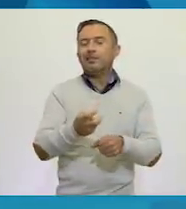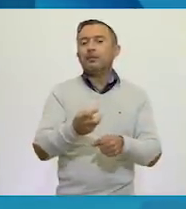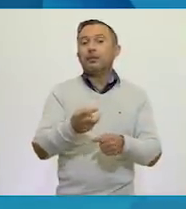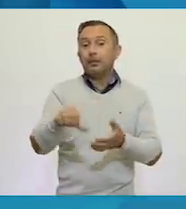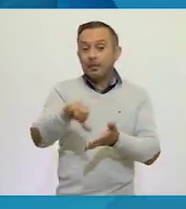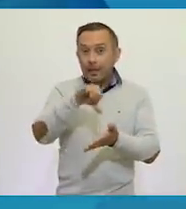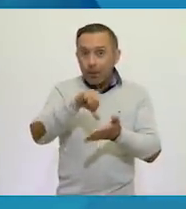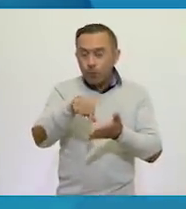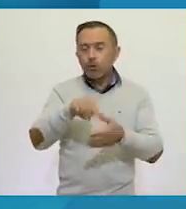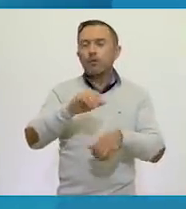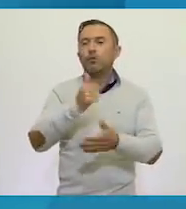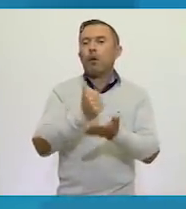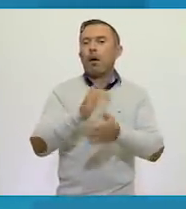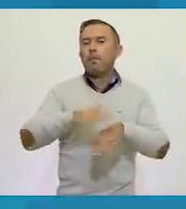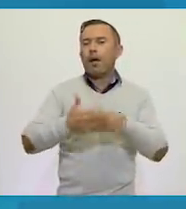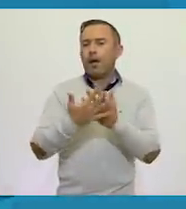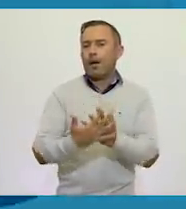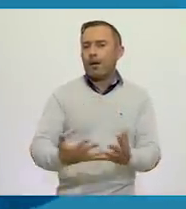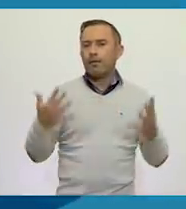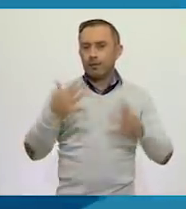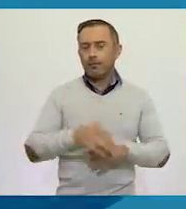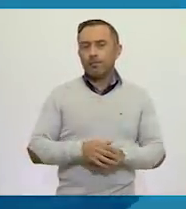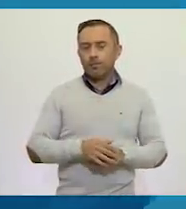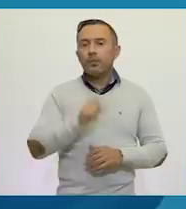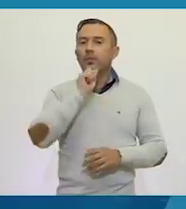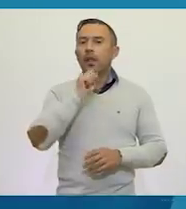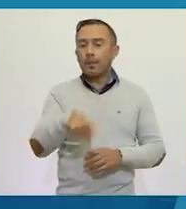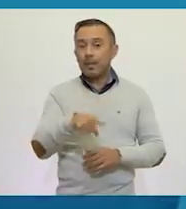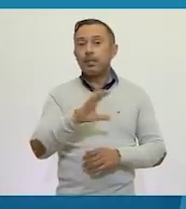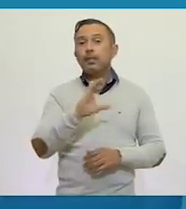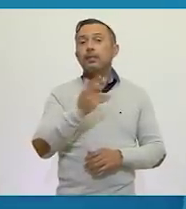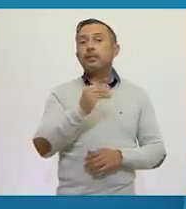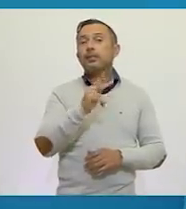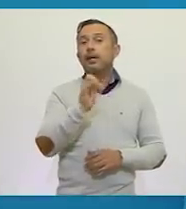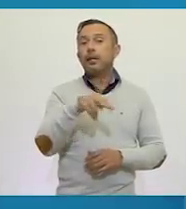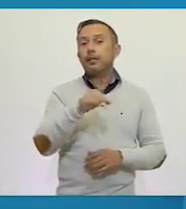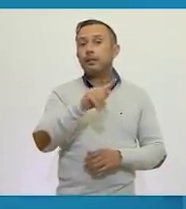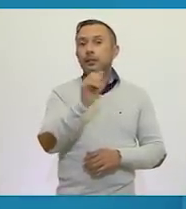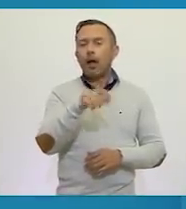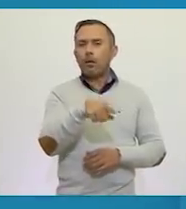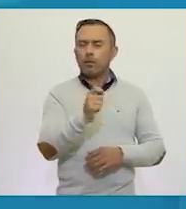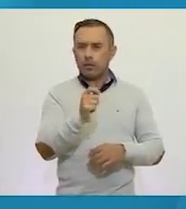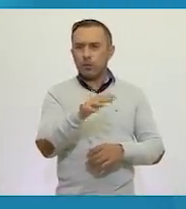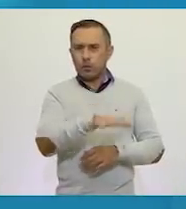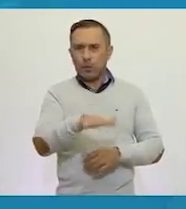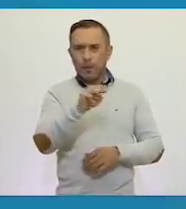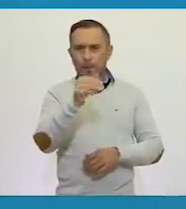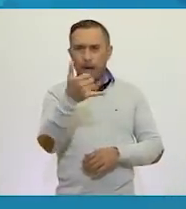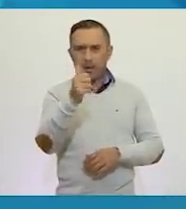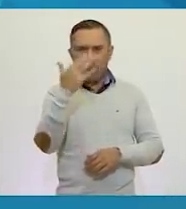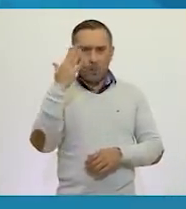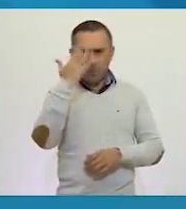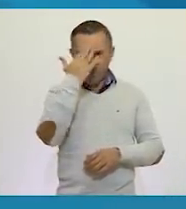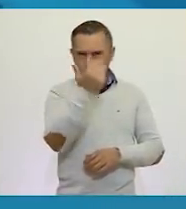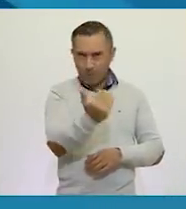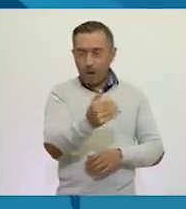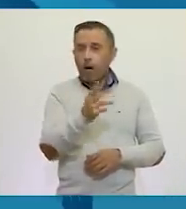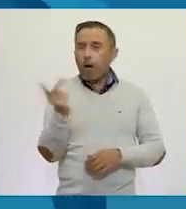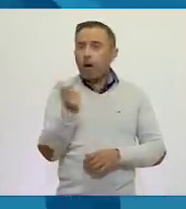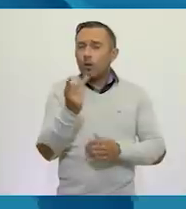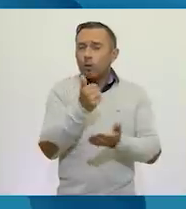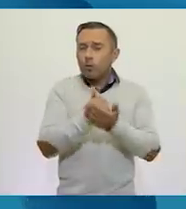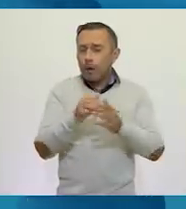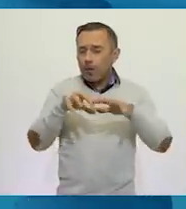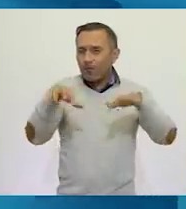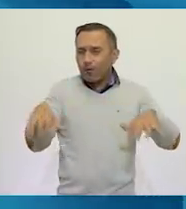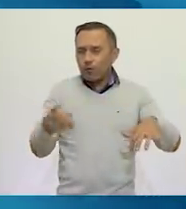centro mesoamericano. Al mismo tiempo ocurrió el despunte de Chichén Itzá en la zona maya. Ambas eran ciudades hermanas que mantenían estrechos lazos